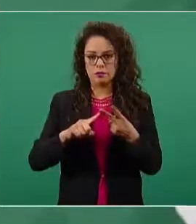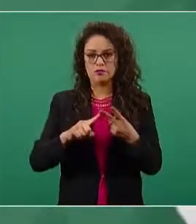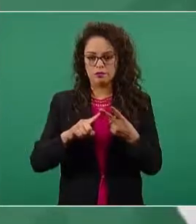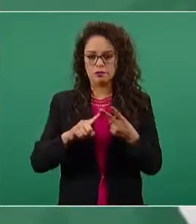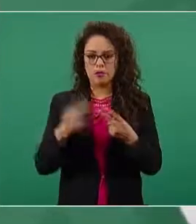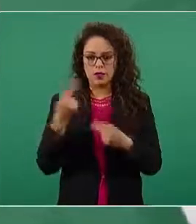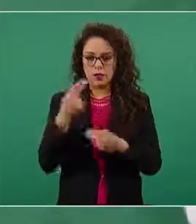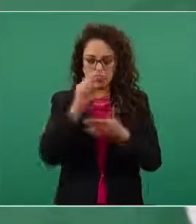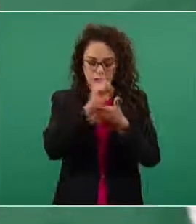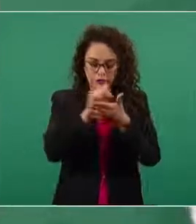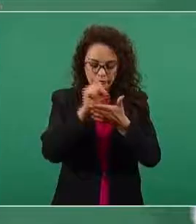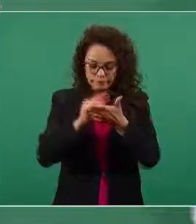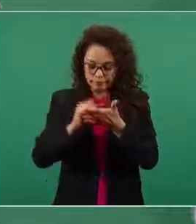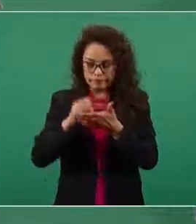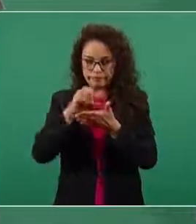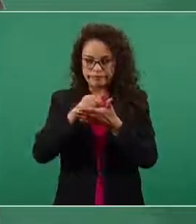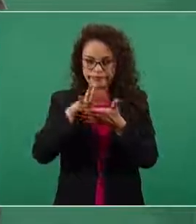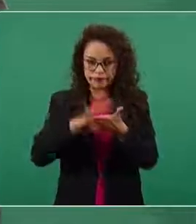para